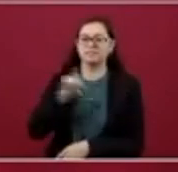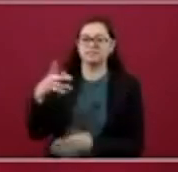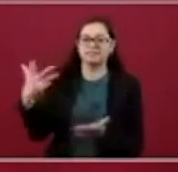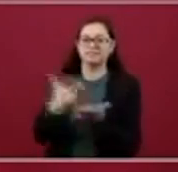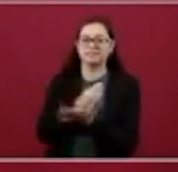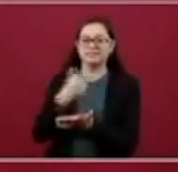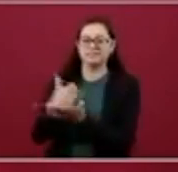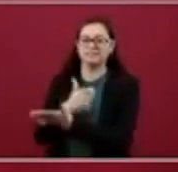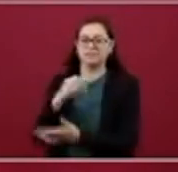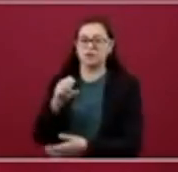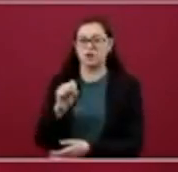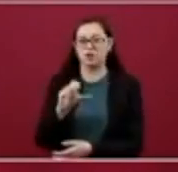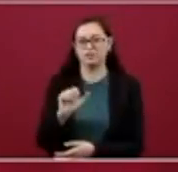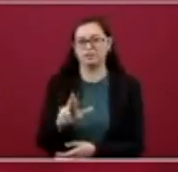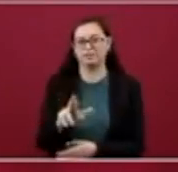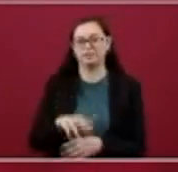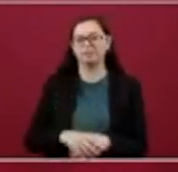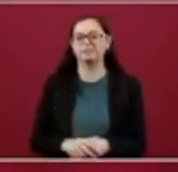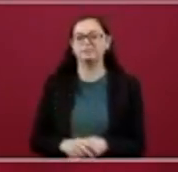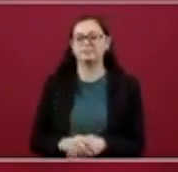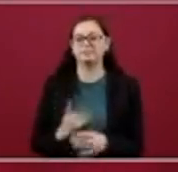Óscares,